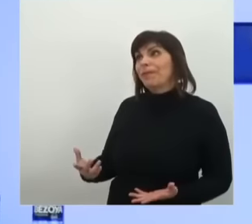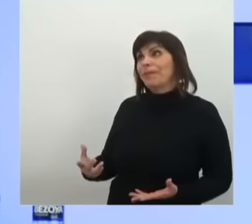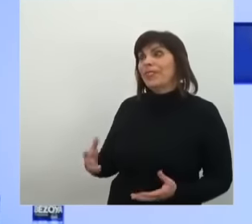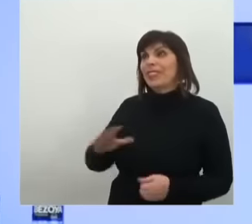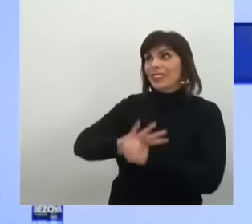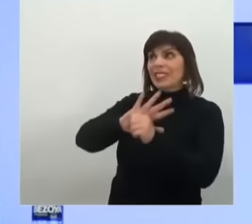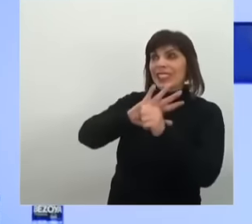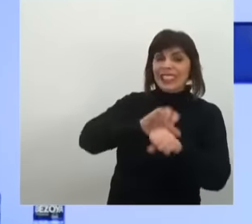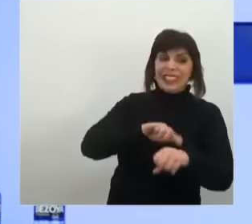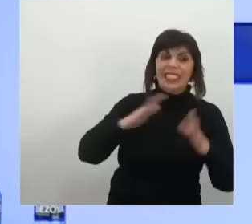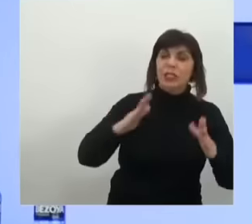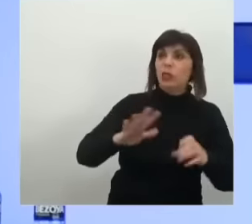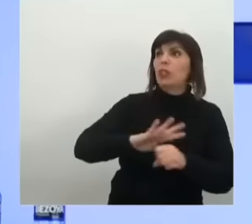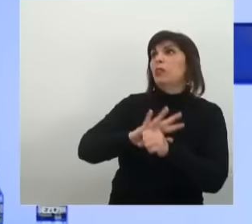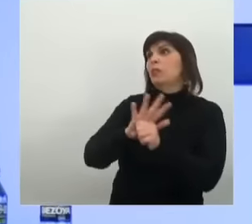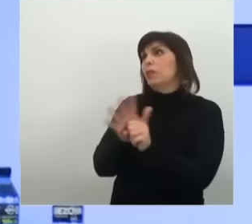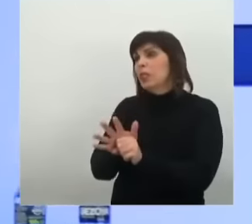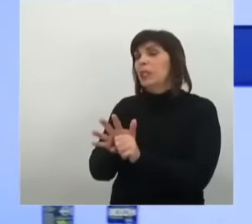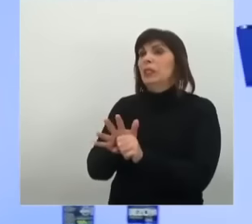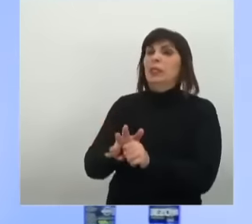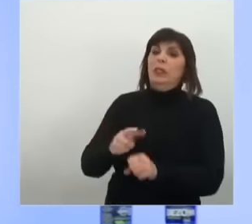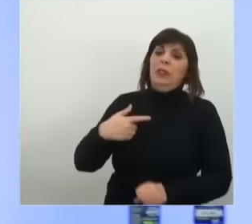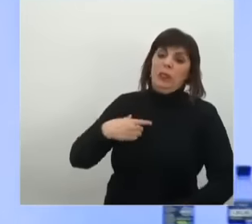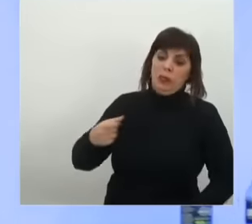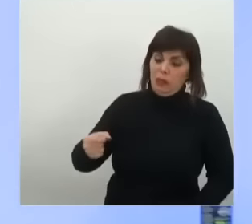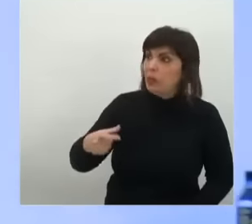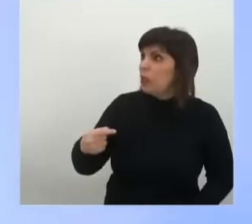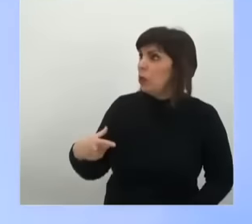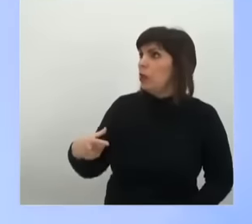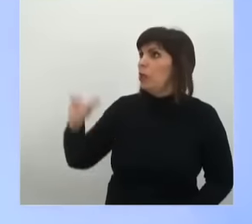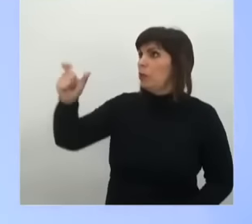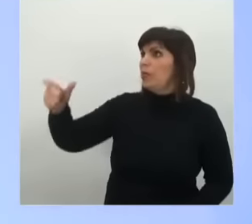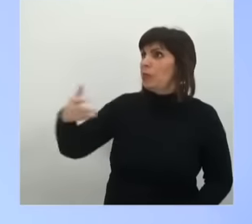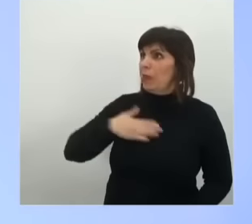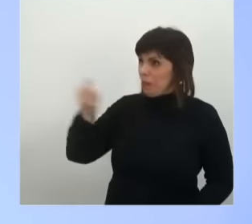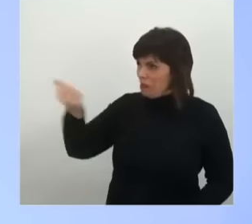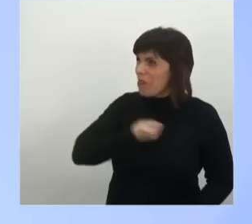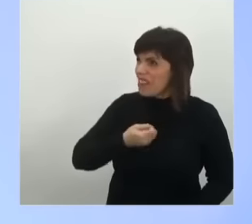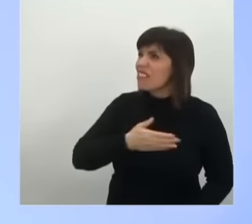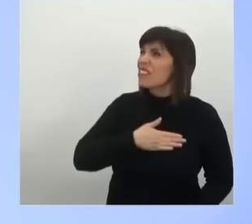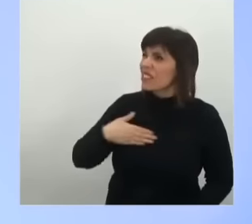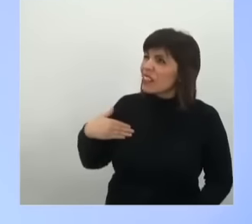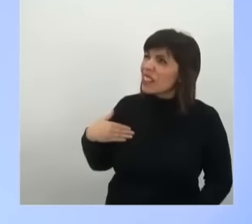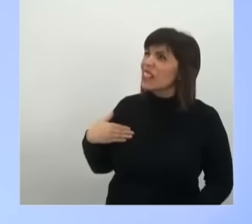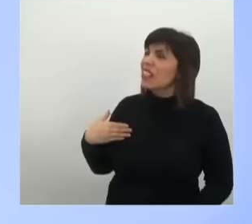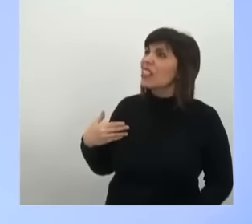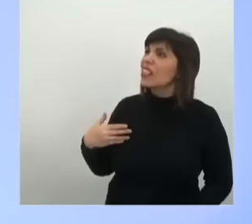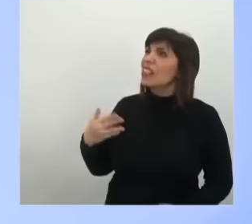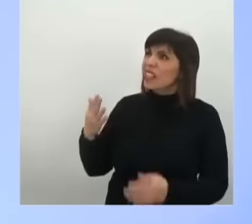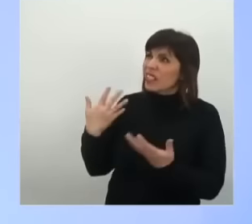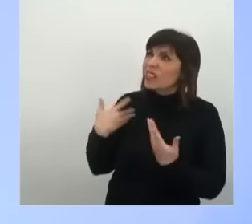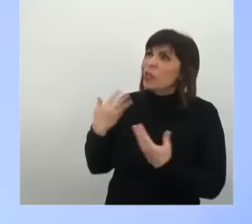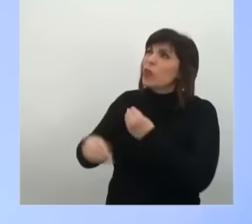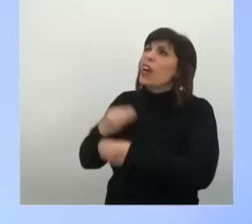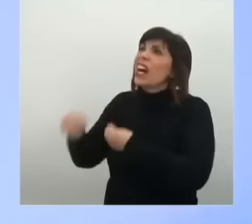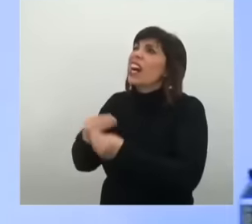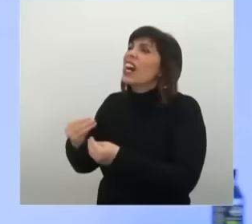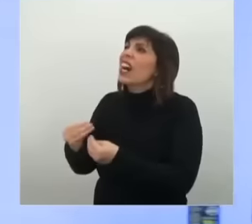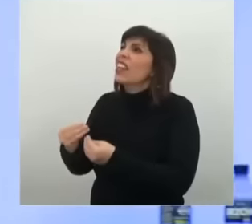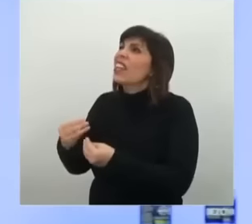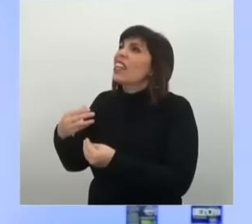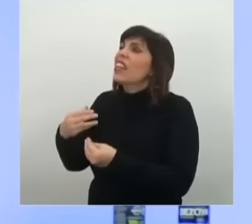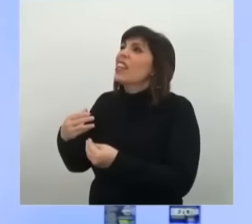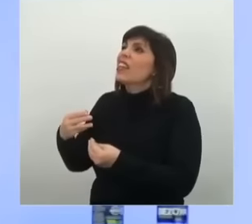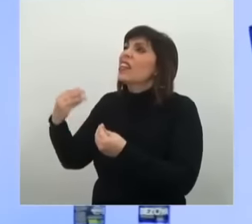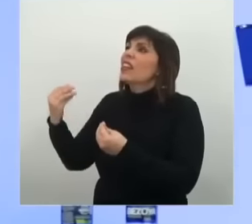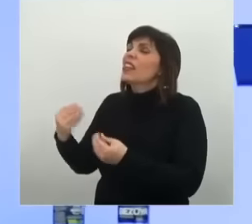pandemia mundial no hay trabajo no hay dinero no hay deuda tengo amenazas que eso es lo que esté al alcance de tu mano que tú estás conmigo Es